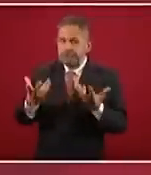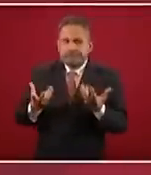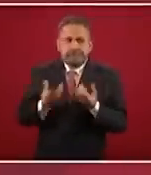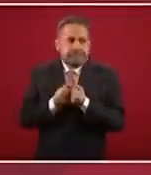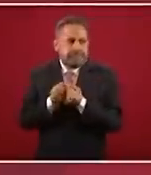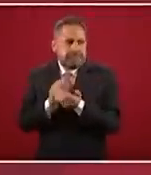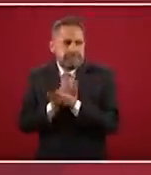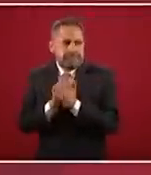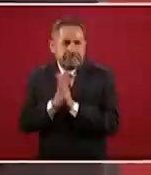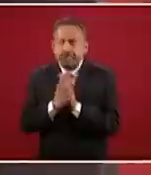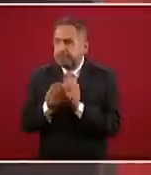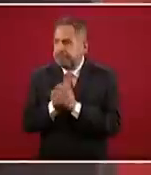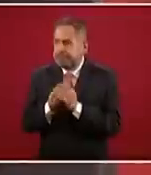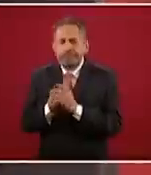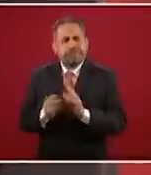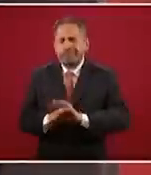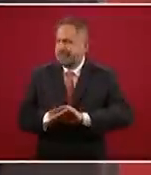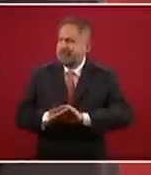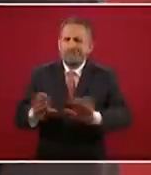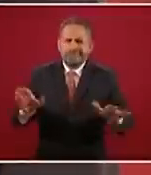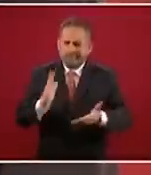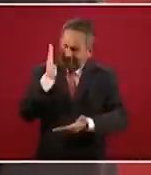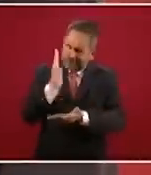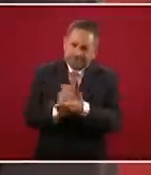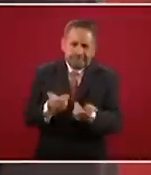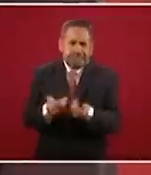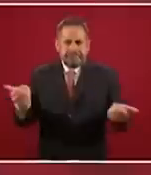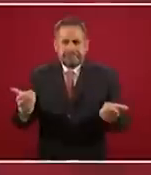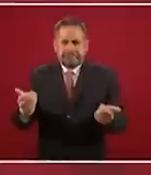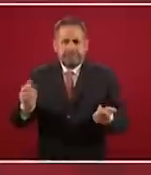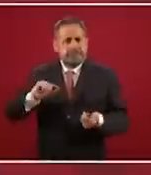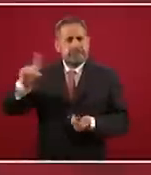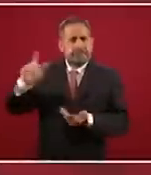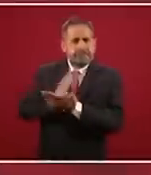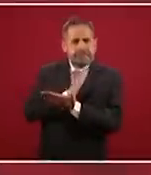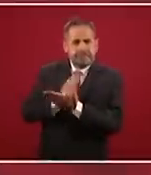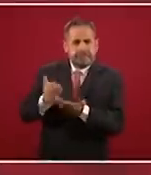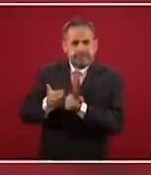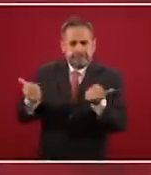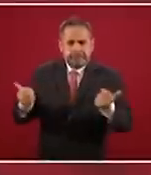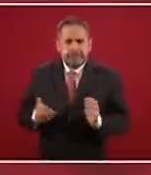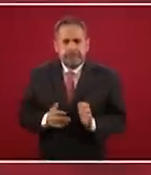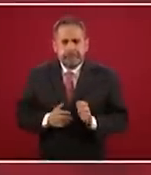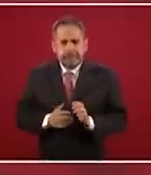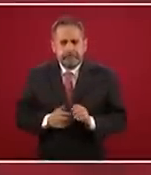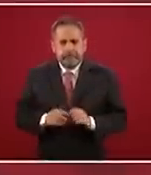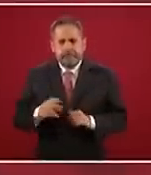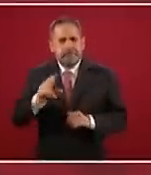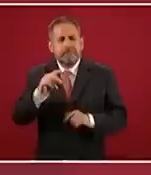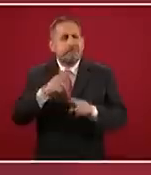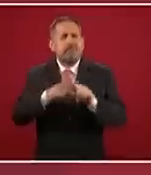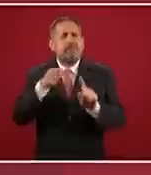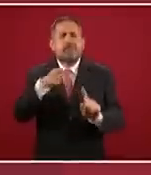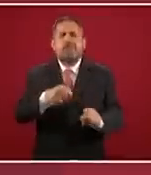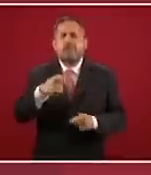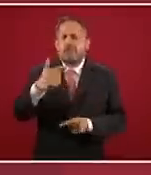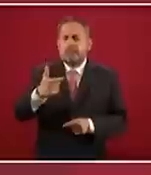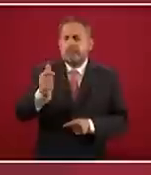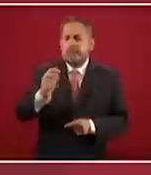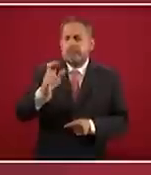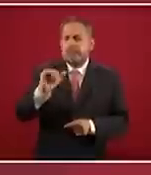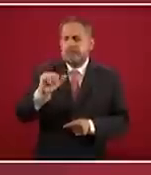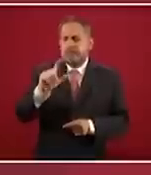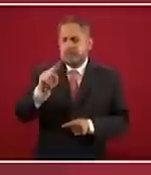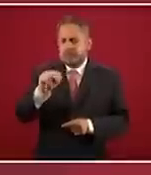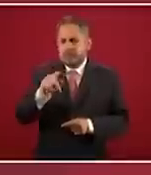la delincuencia con las autoridades. O sea, no lo de García Luna, pues,